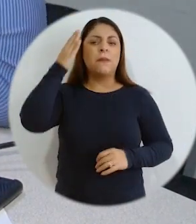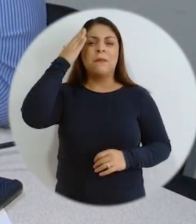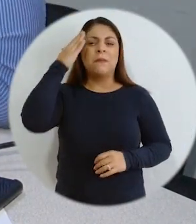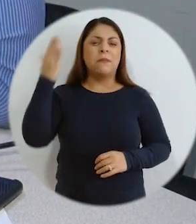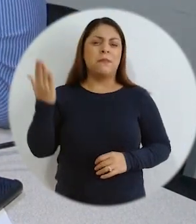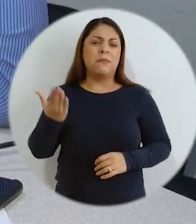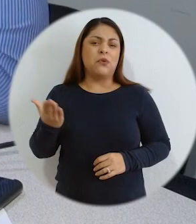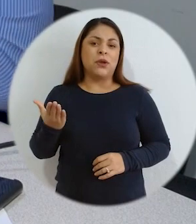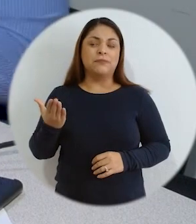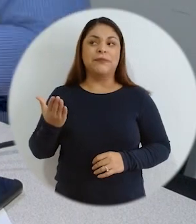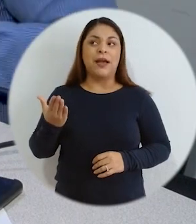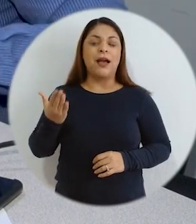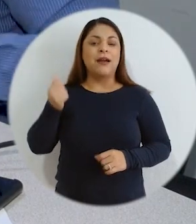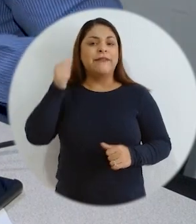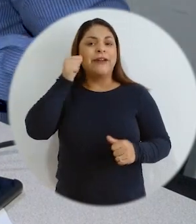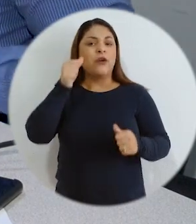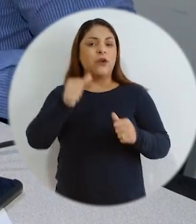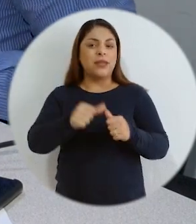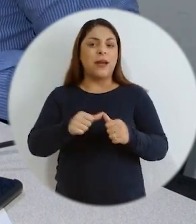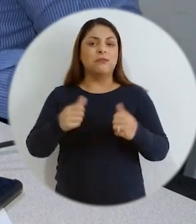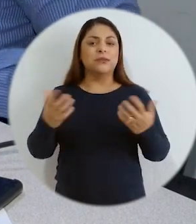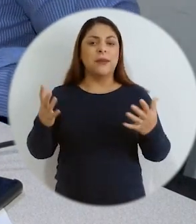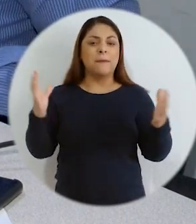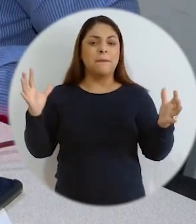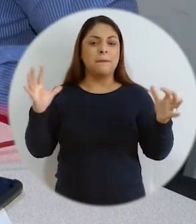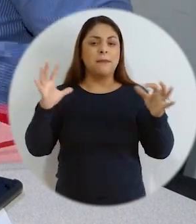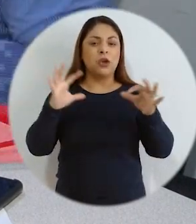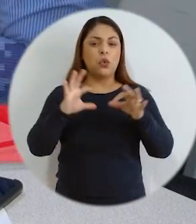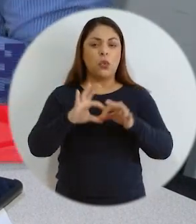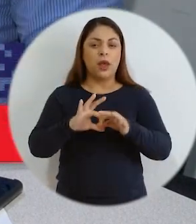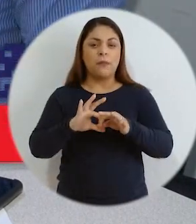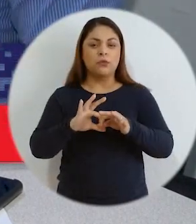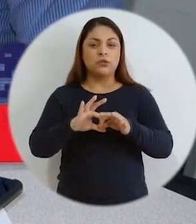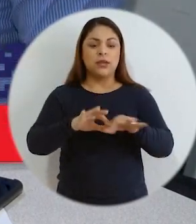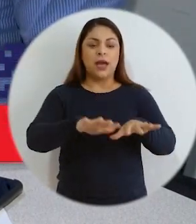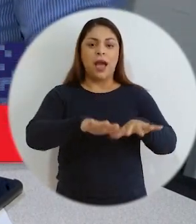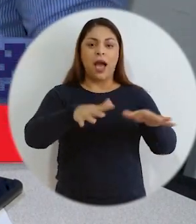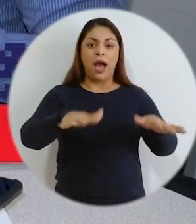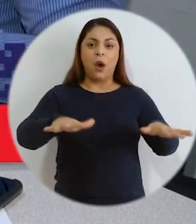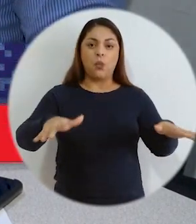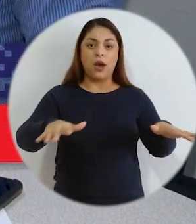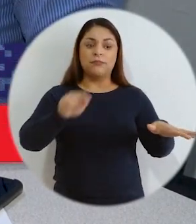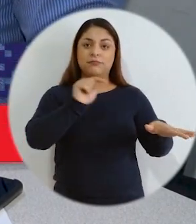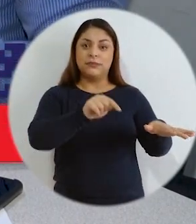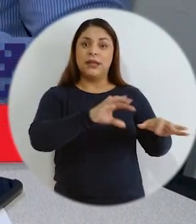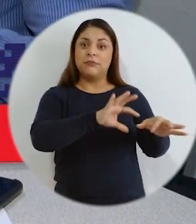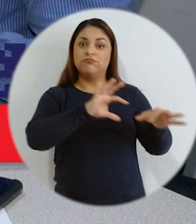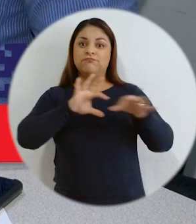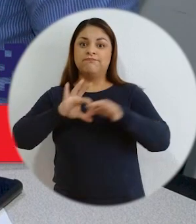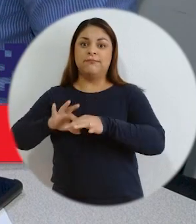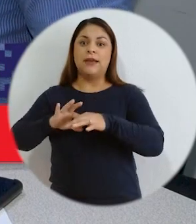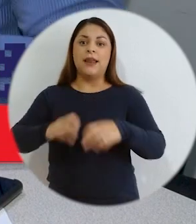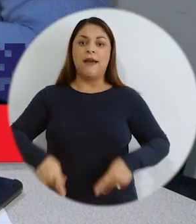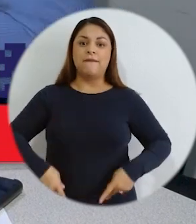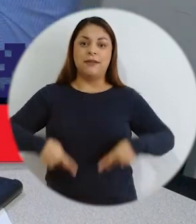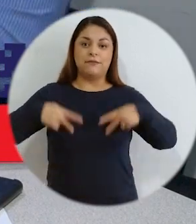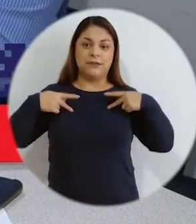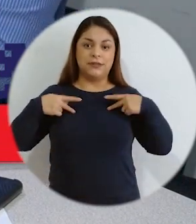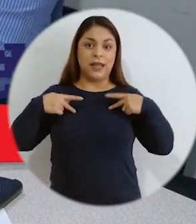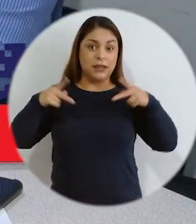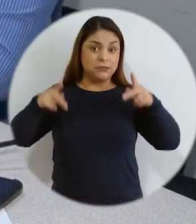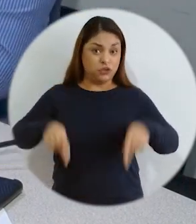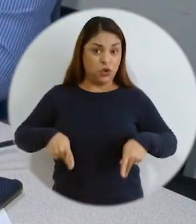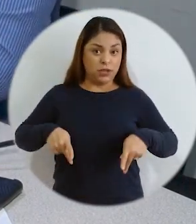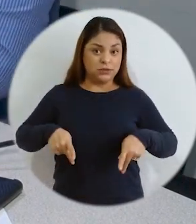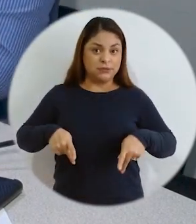diciendo es sumamente fundamental porque vamos a caer en cuenta en algo. Estamos vinculando el tema de los océanos y sus ecosistemas con la